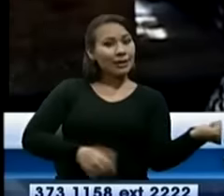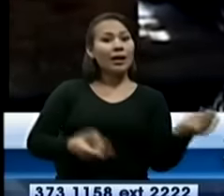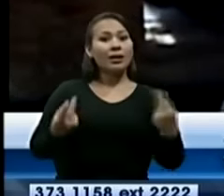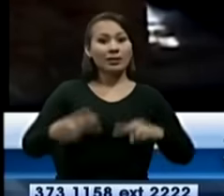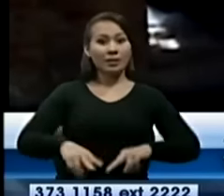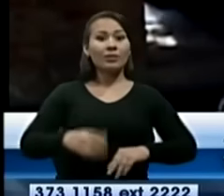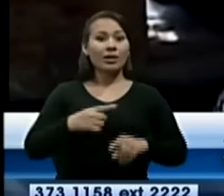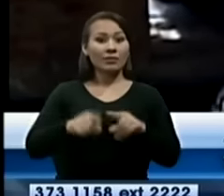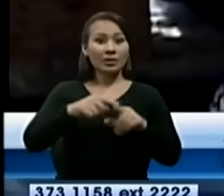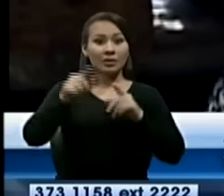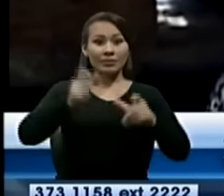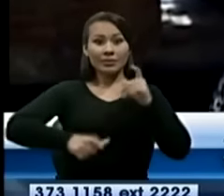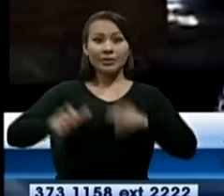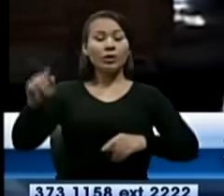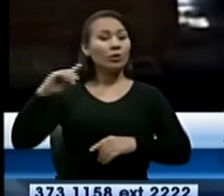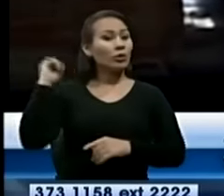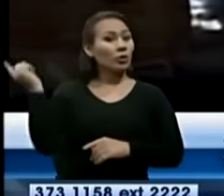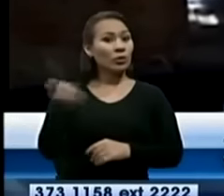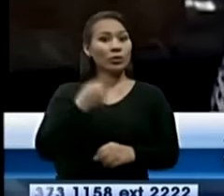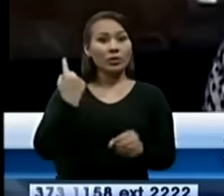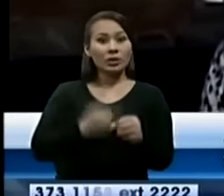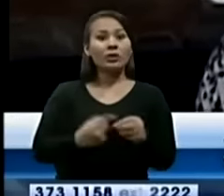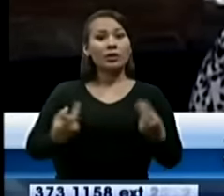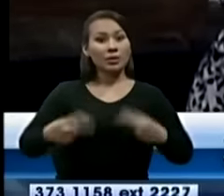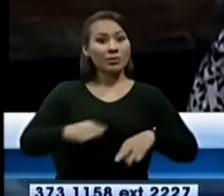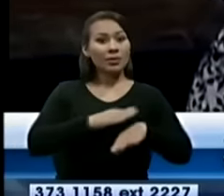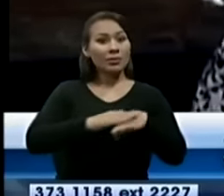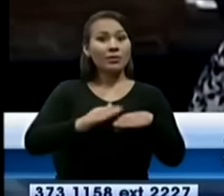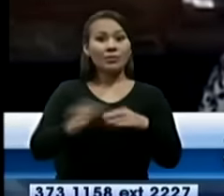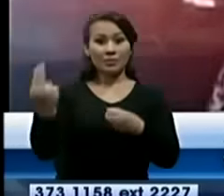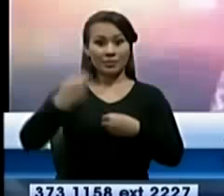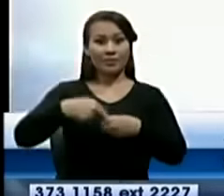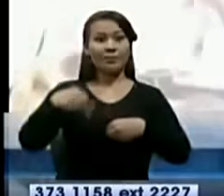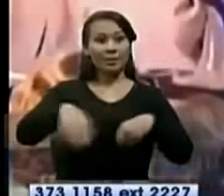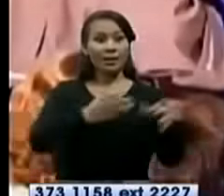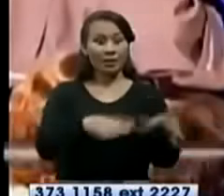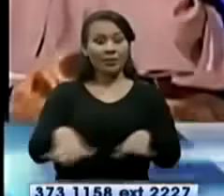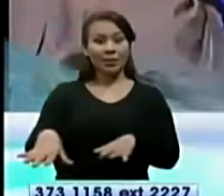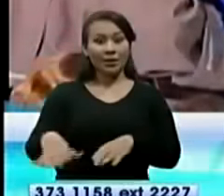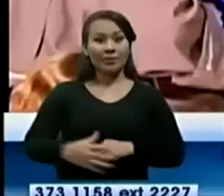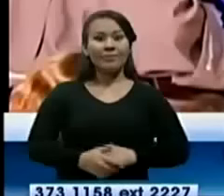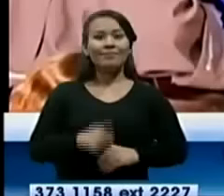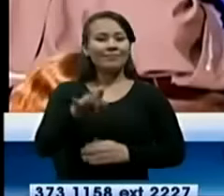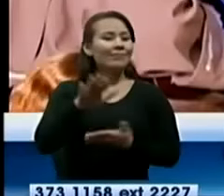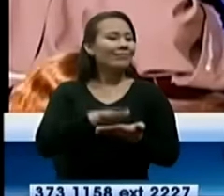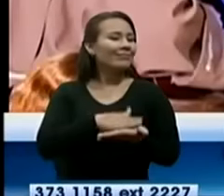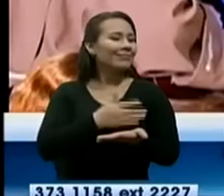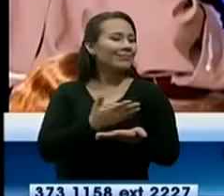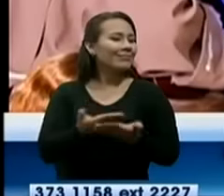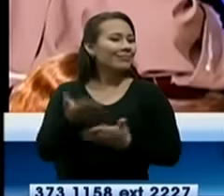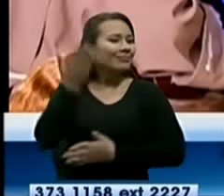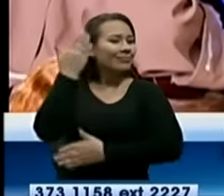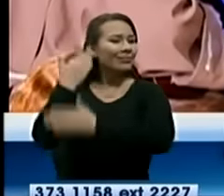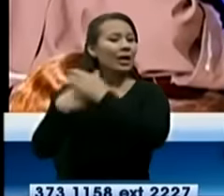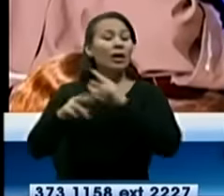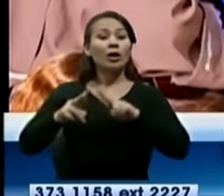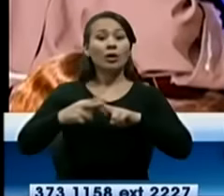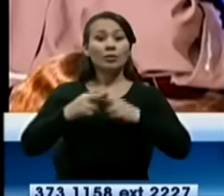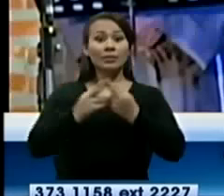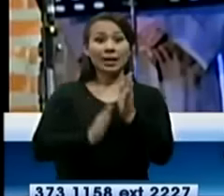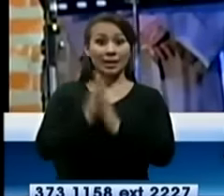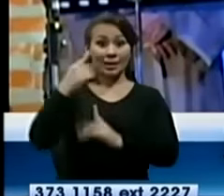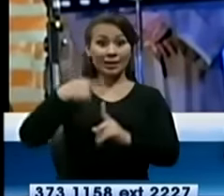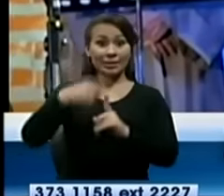al público, a toda la ciudadanía de Quito, y los invitamos a que participen de todos los eventos. La historia de la música occidental comienza cuando la Iglesia